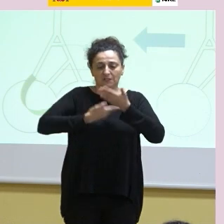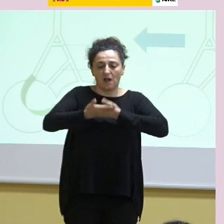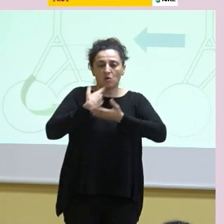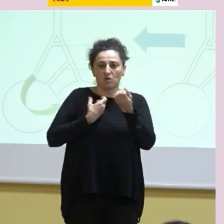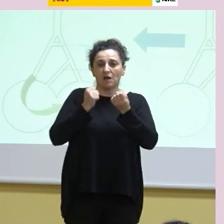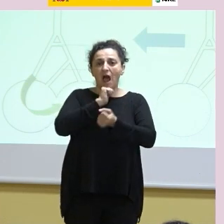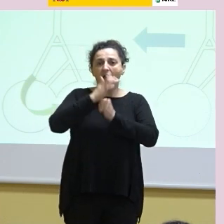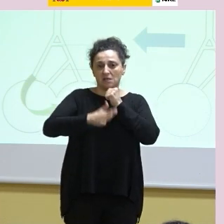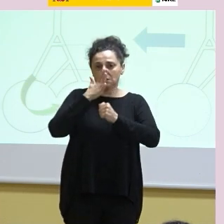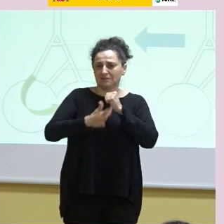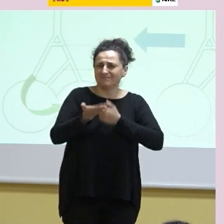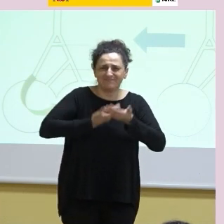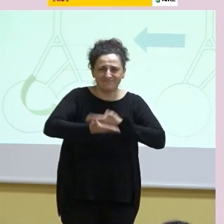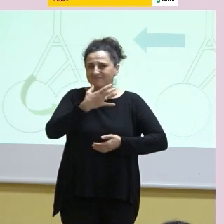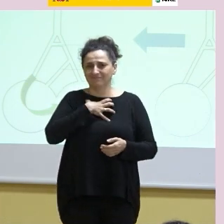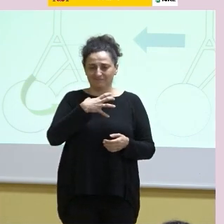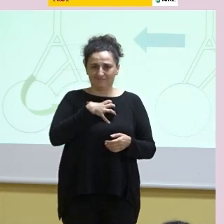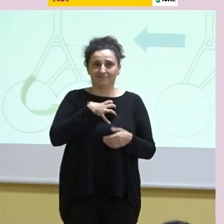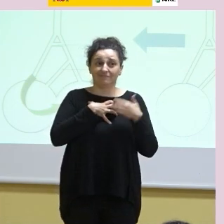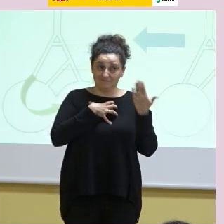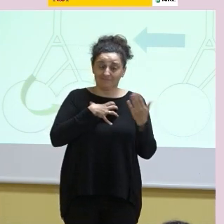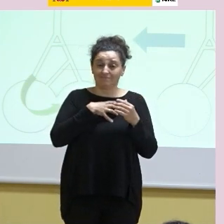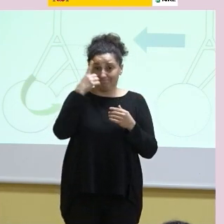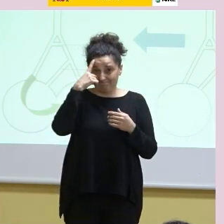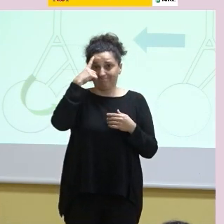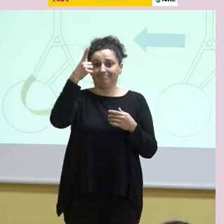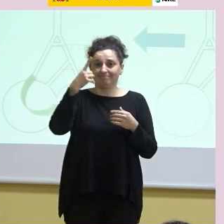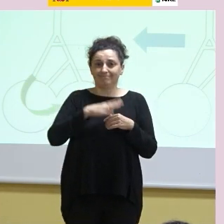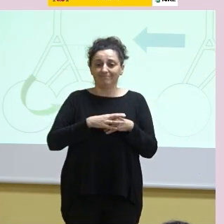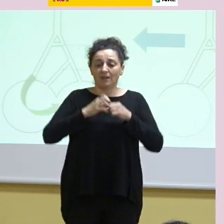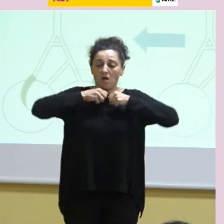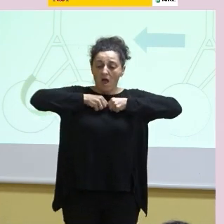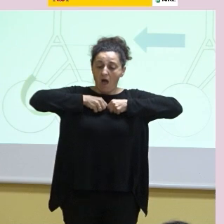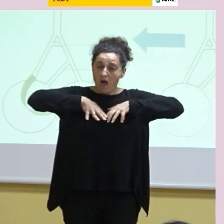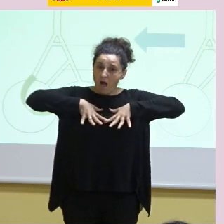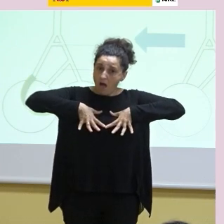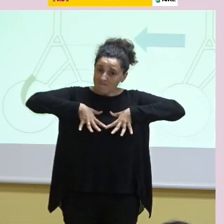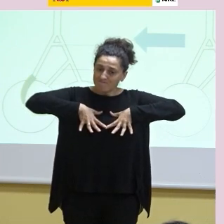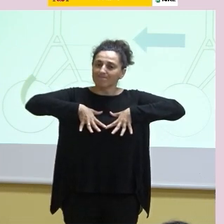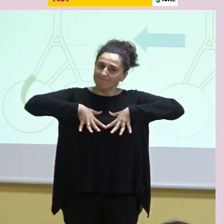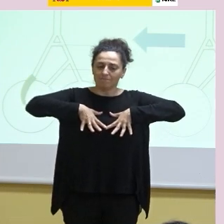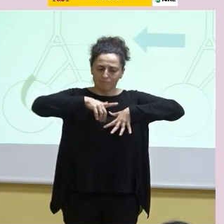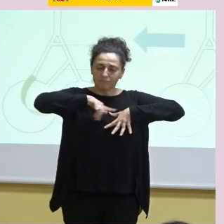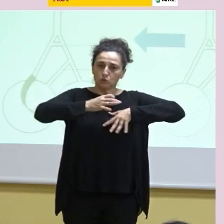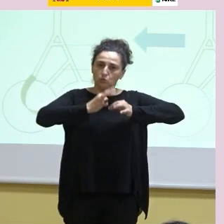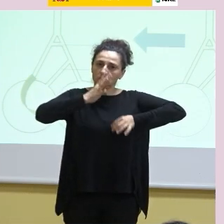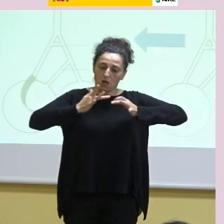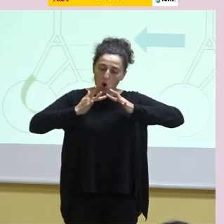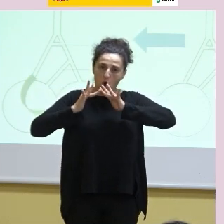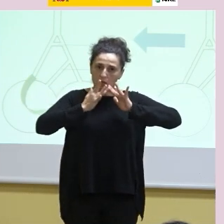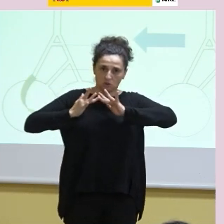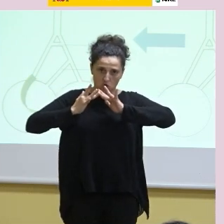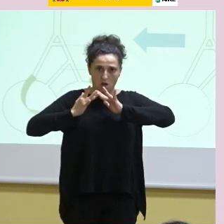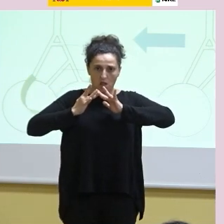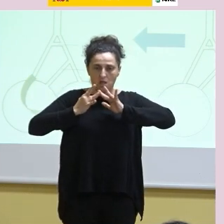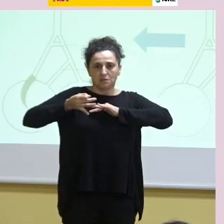gases. Pero, por suerte, el entramado del árbol bronquial hace que haya conexiones entre diferentes alvéolos